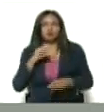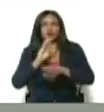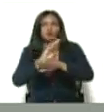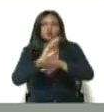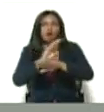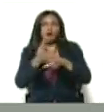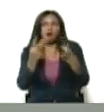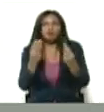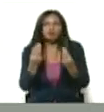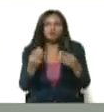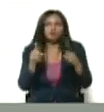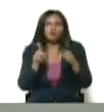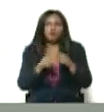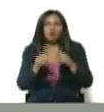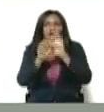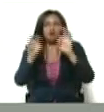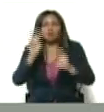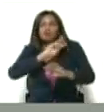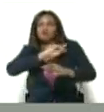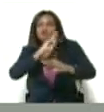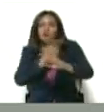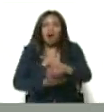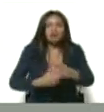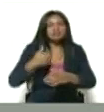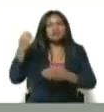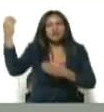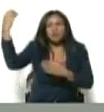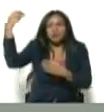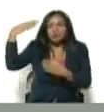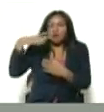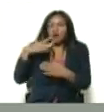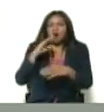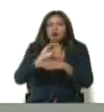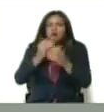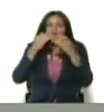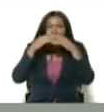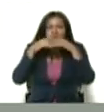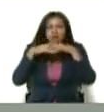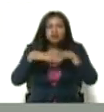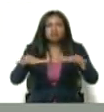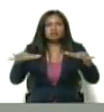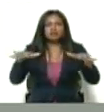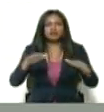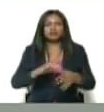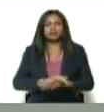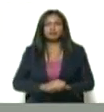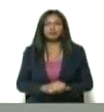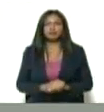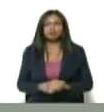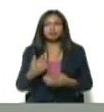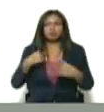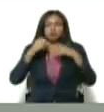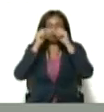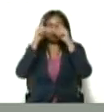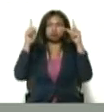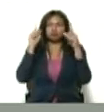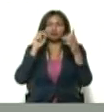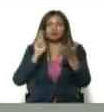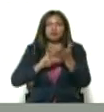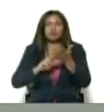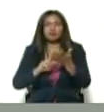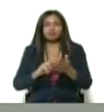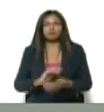llenos de su fuerza, de su luz, de sus bendiciones. Es impresionante, de verdad. Bueno, hay